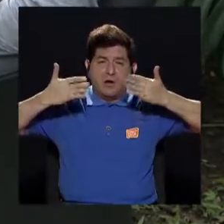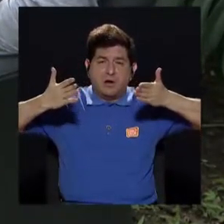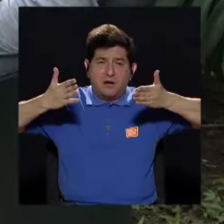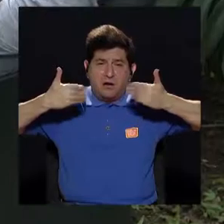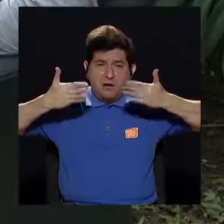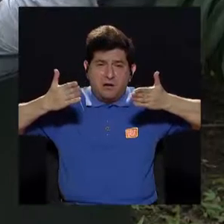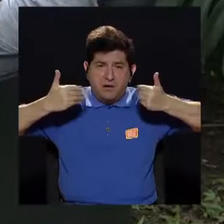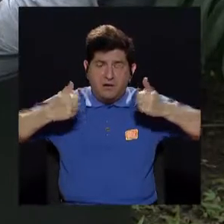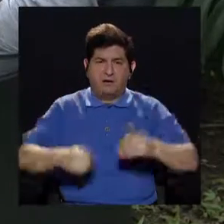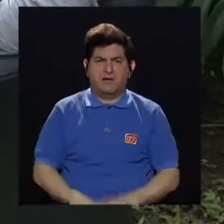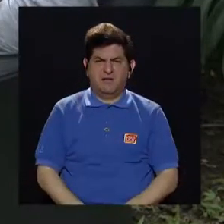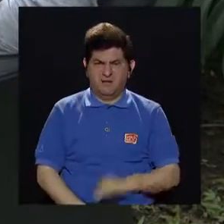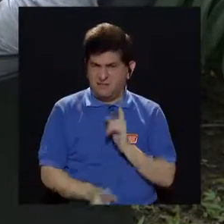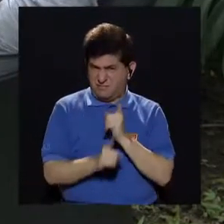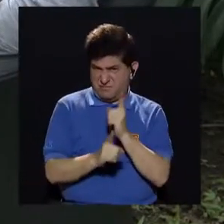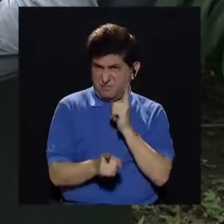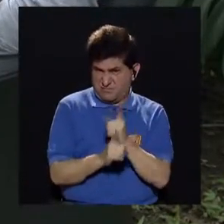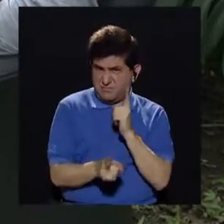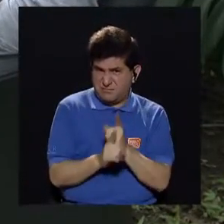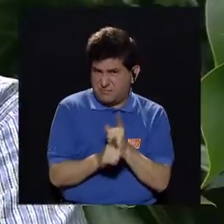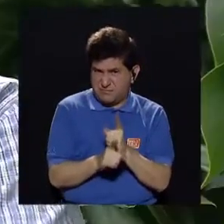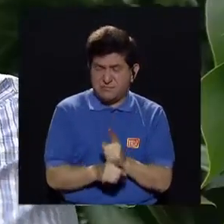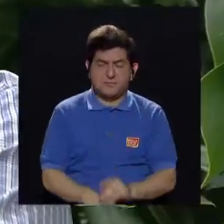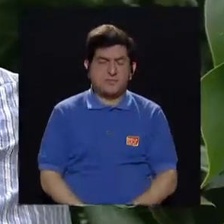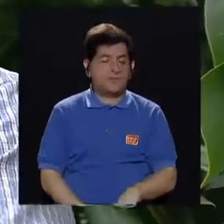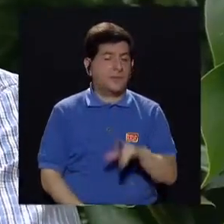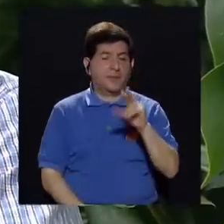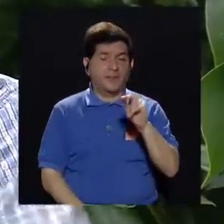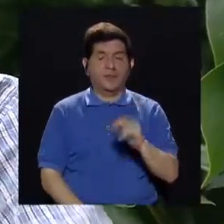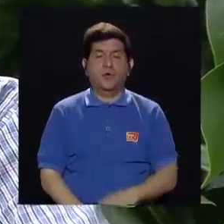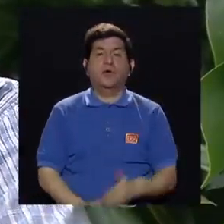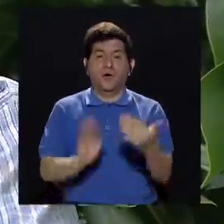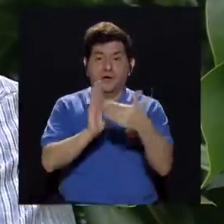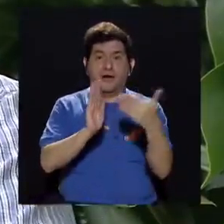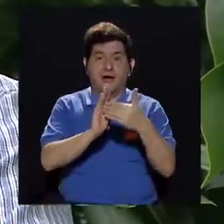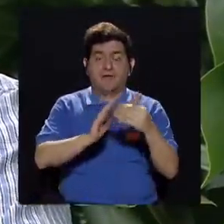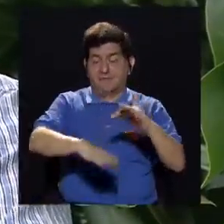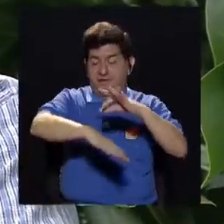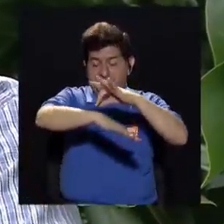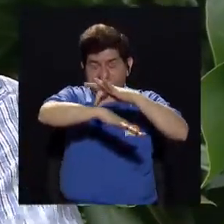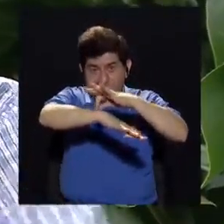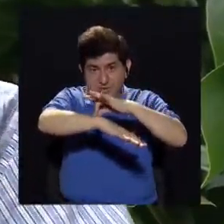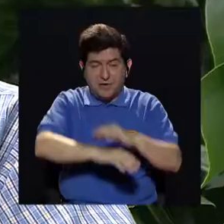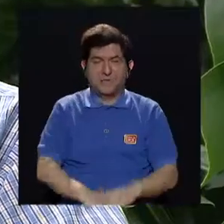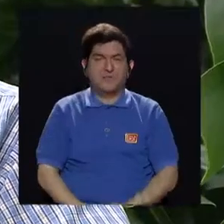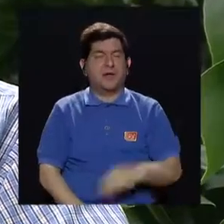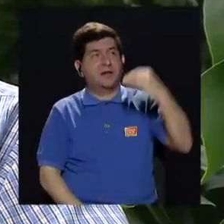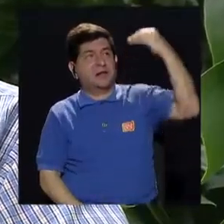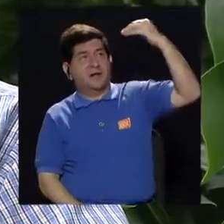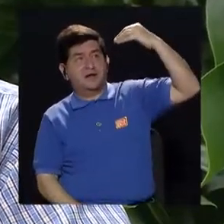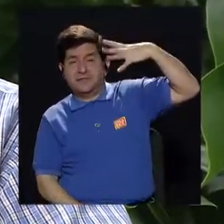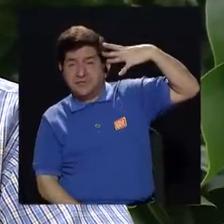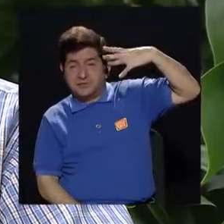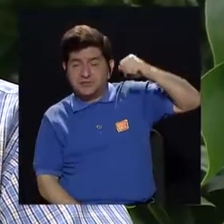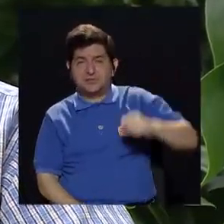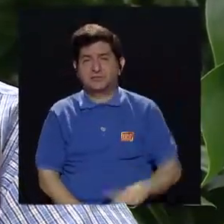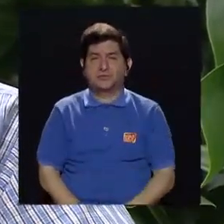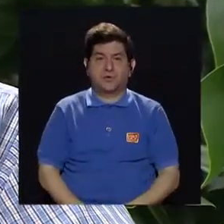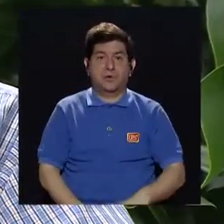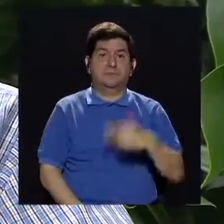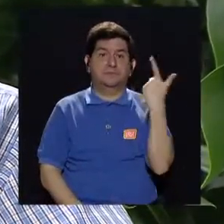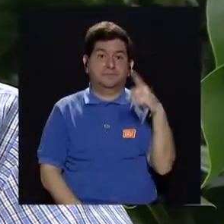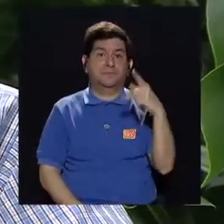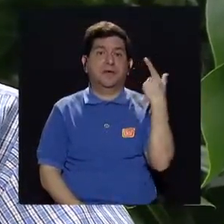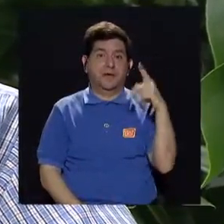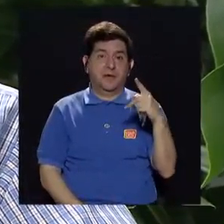que tenemos, ¿verdad? ¿Y será conveniente, don Jorge? No. ¿Cuál es la hora? El daño de piel, el producto de exponerse en horas de sol, cuidado si uno